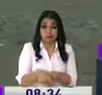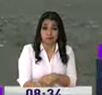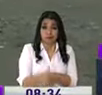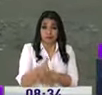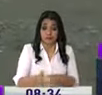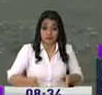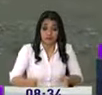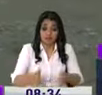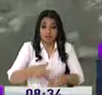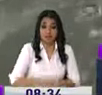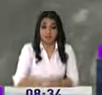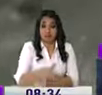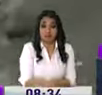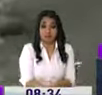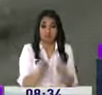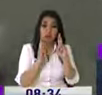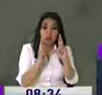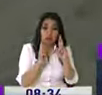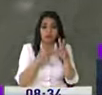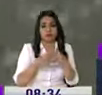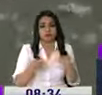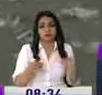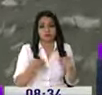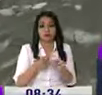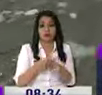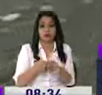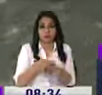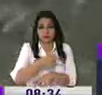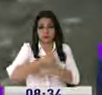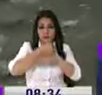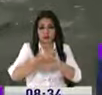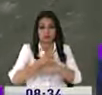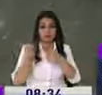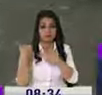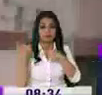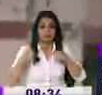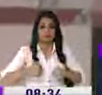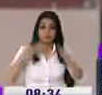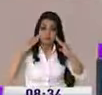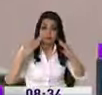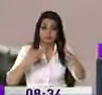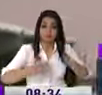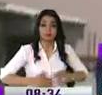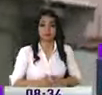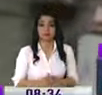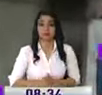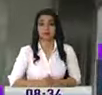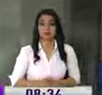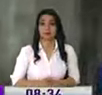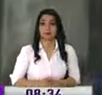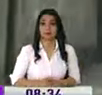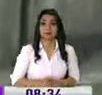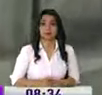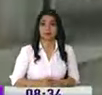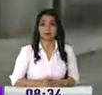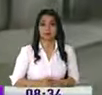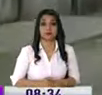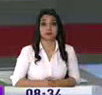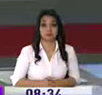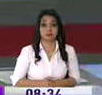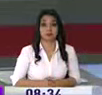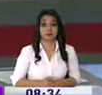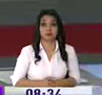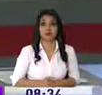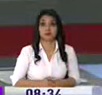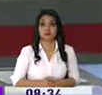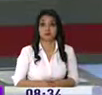vía. Esperan tener una solución por parte de la autoridad competente. Informó Priscila Cadena. Hoy